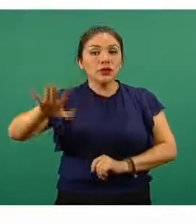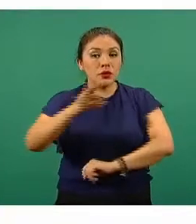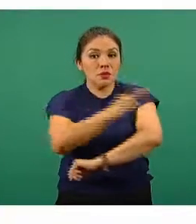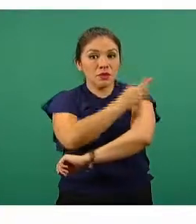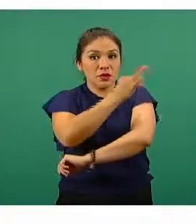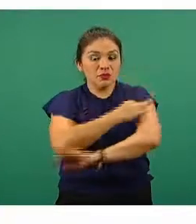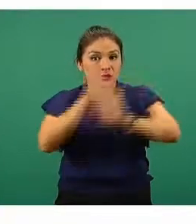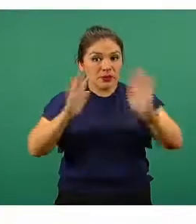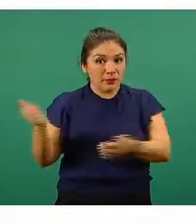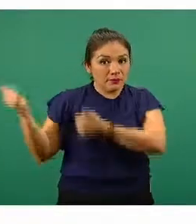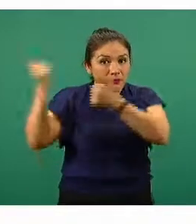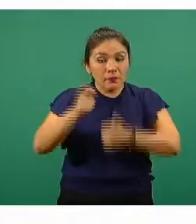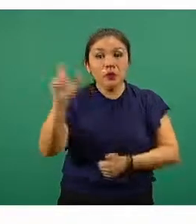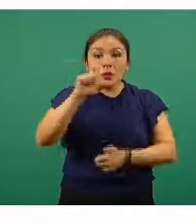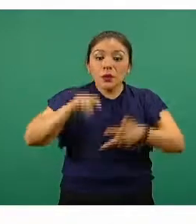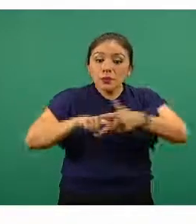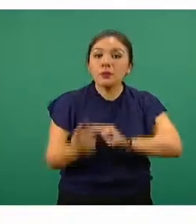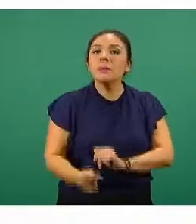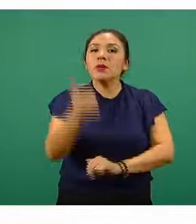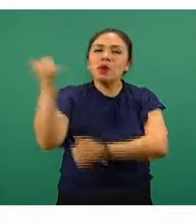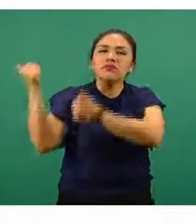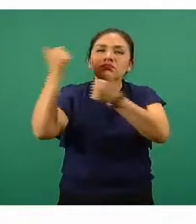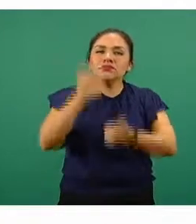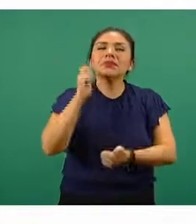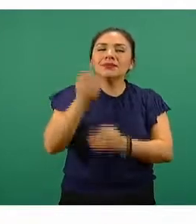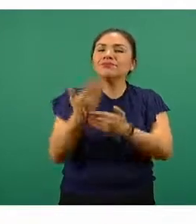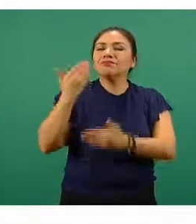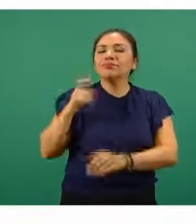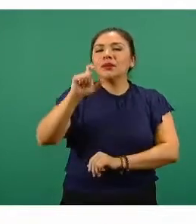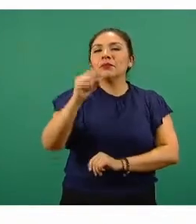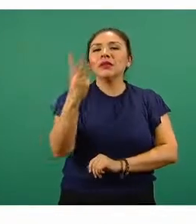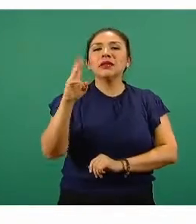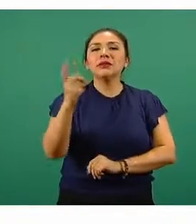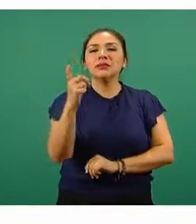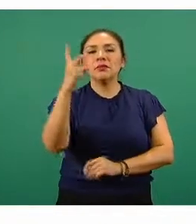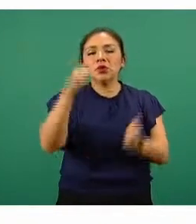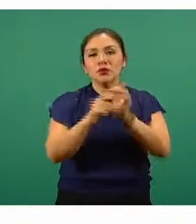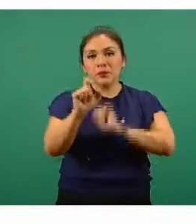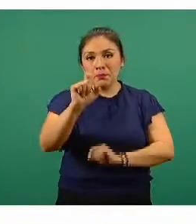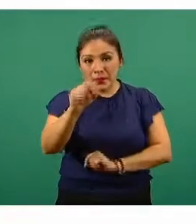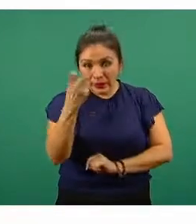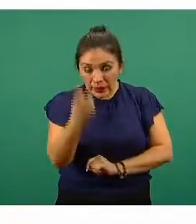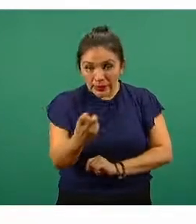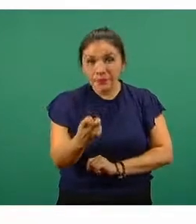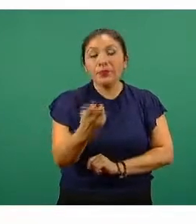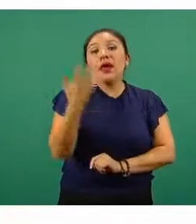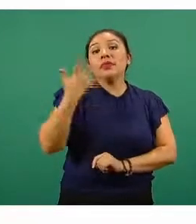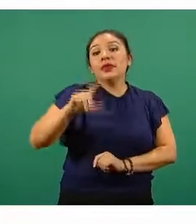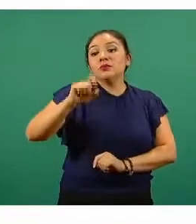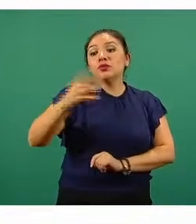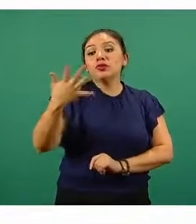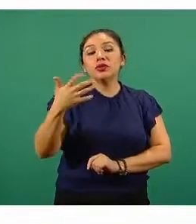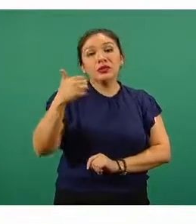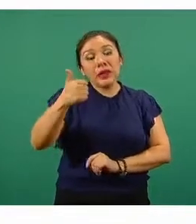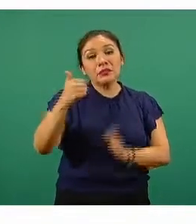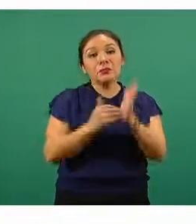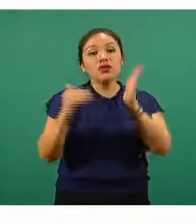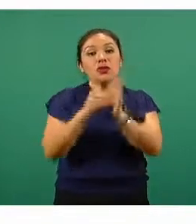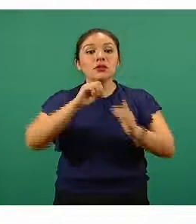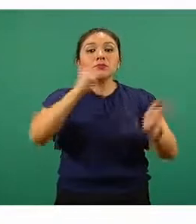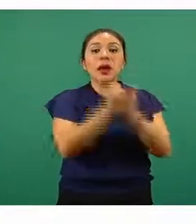25.424.355 dosis desde el primer embarque que se recibió el 23 de diciembre de 2020, 10.6 millones de